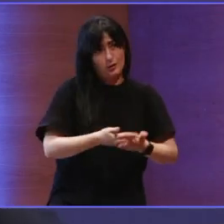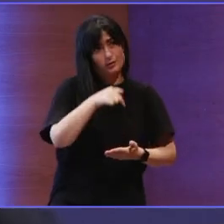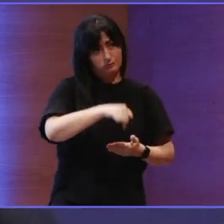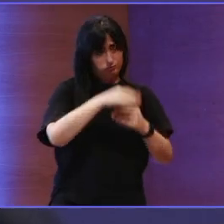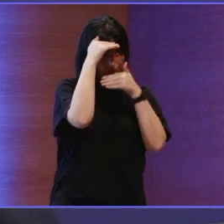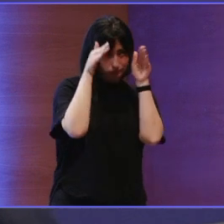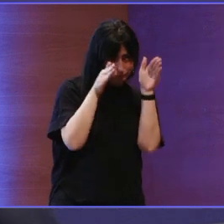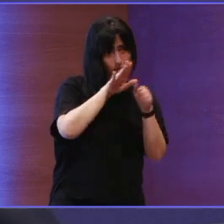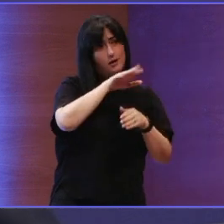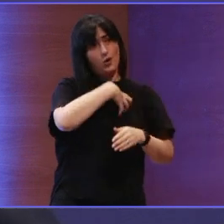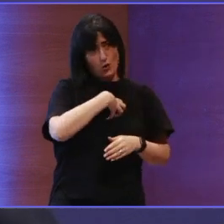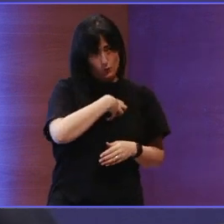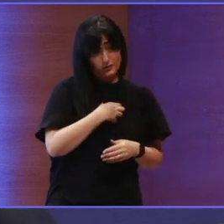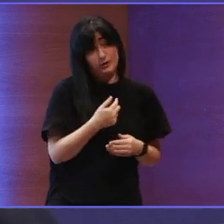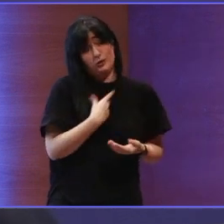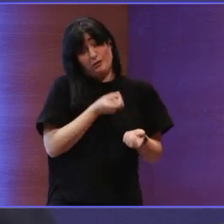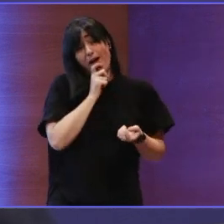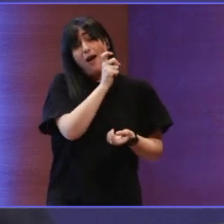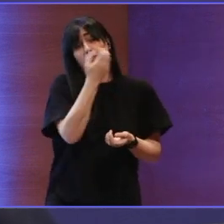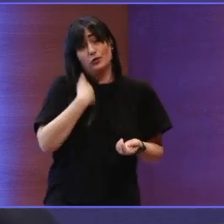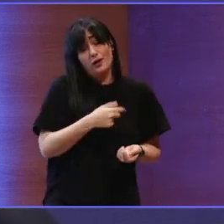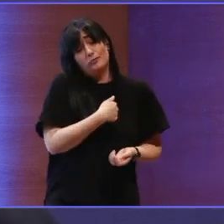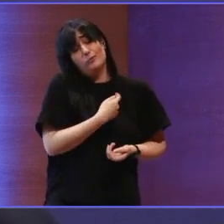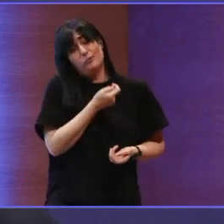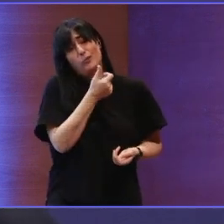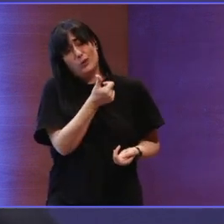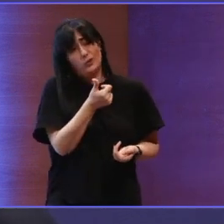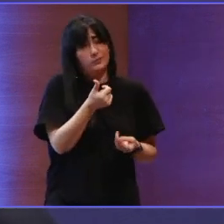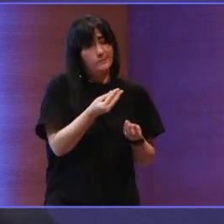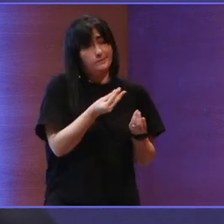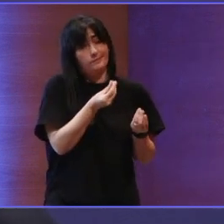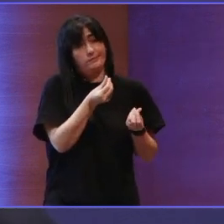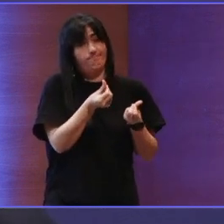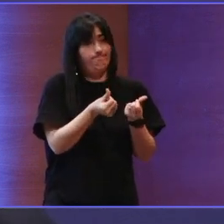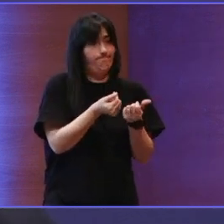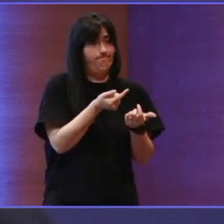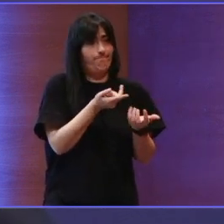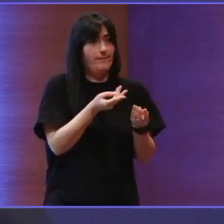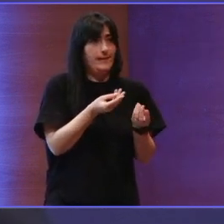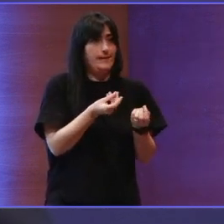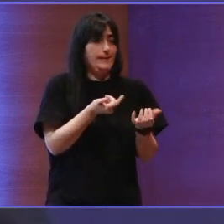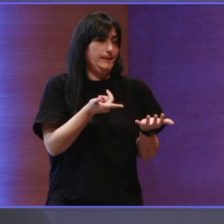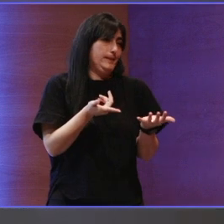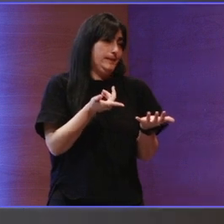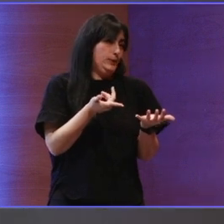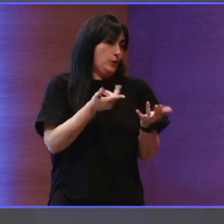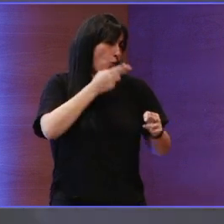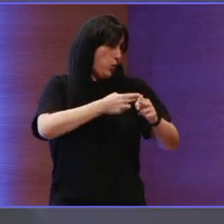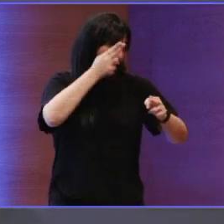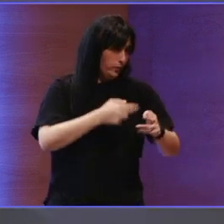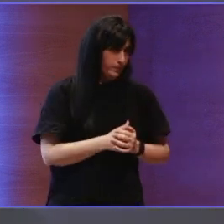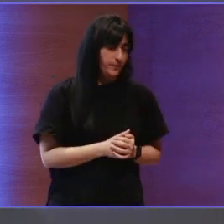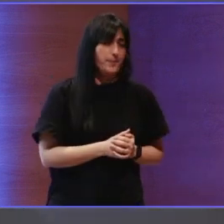eh anunciar que voy a ser un poco transgresor si se puede eh voy a